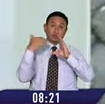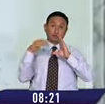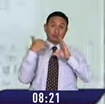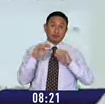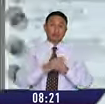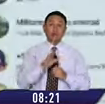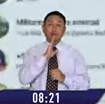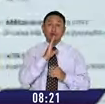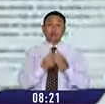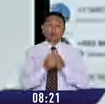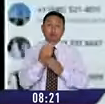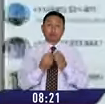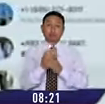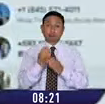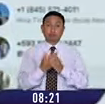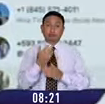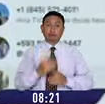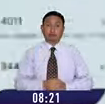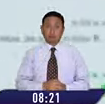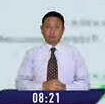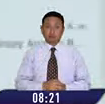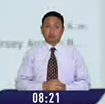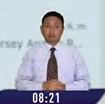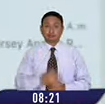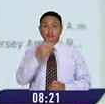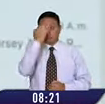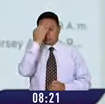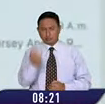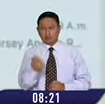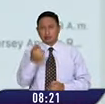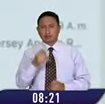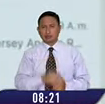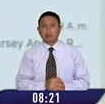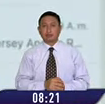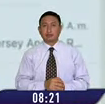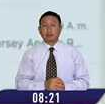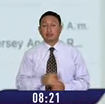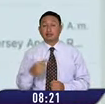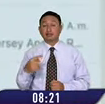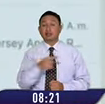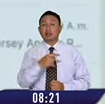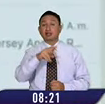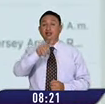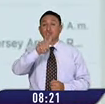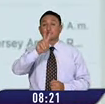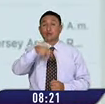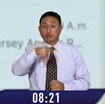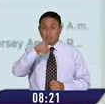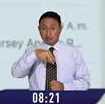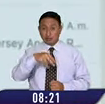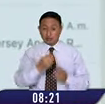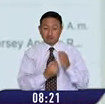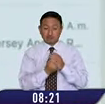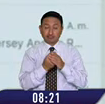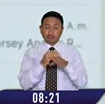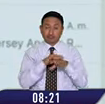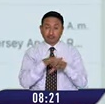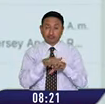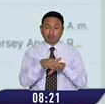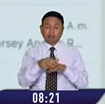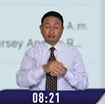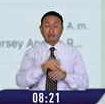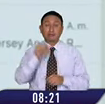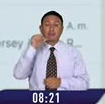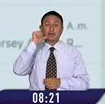agua se va insistentemente de ese sector. Buenos días, TVC. 2 meses más fugas de agua. Barrio, la parroquia de